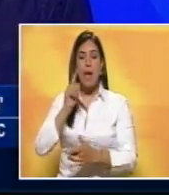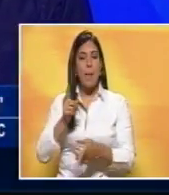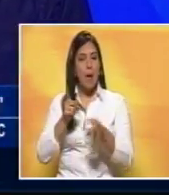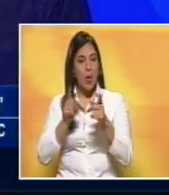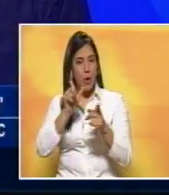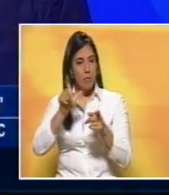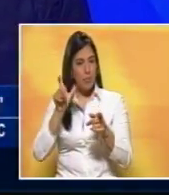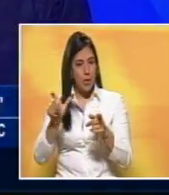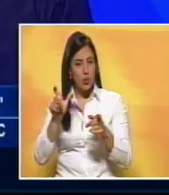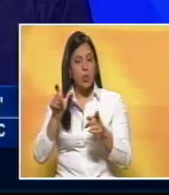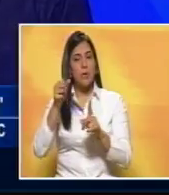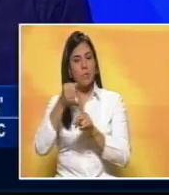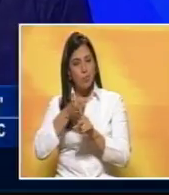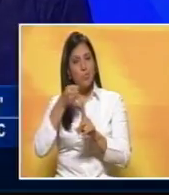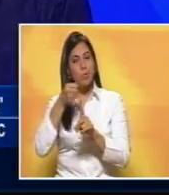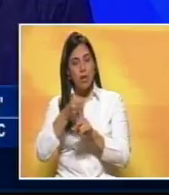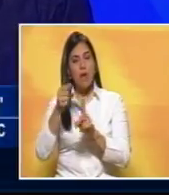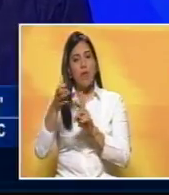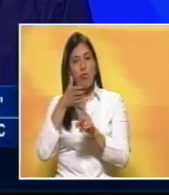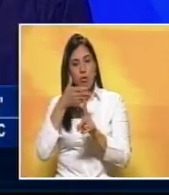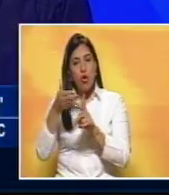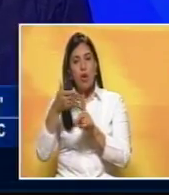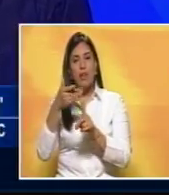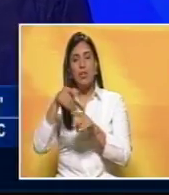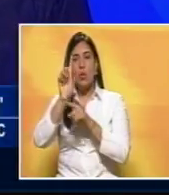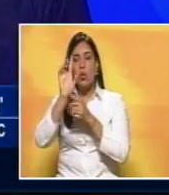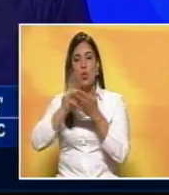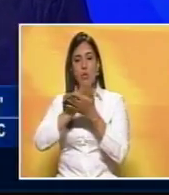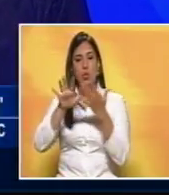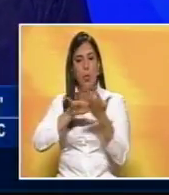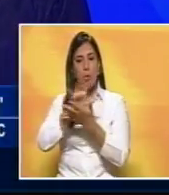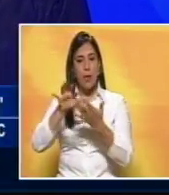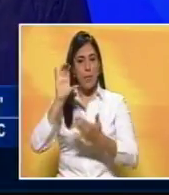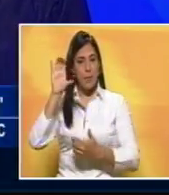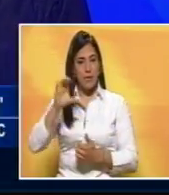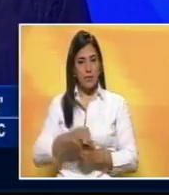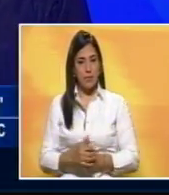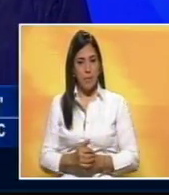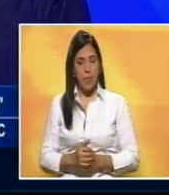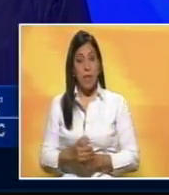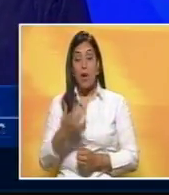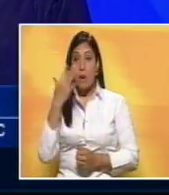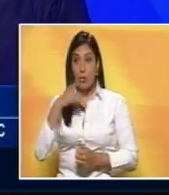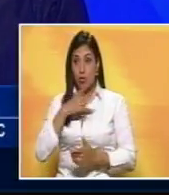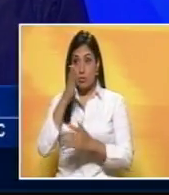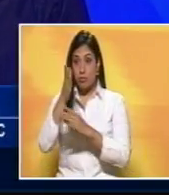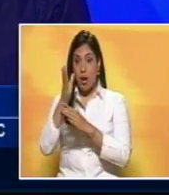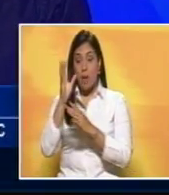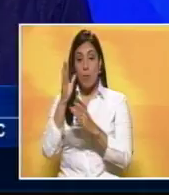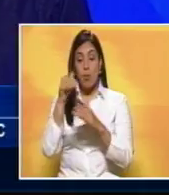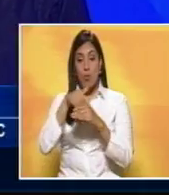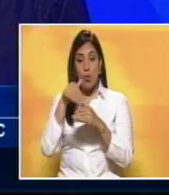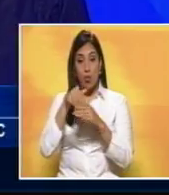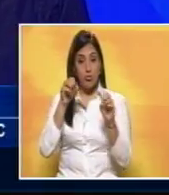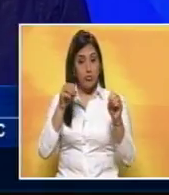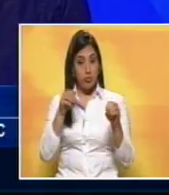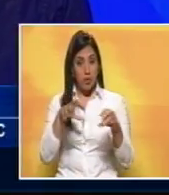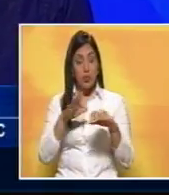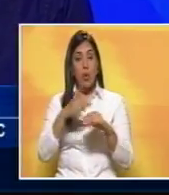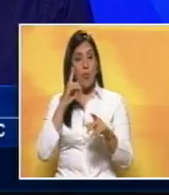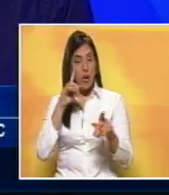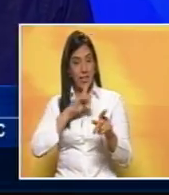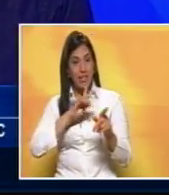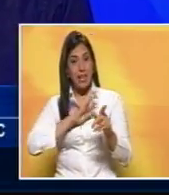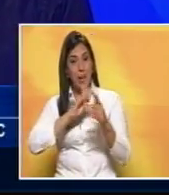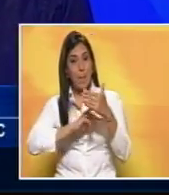aquellos que insisten en la violencia como única salida a los problemas. Cuando no vas a unas elecciones Cuando renuncias a la vía electoral es porque tienes